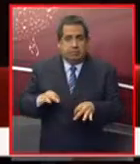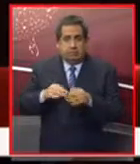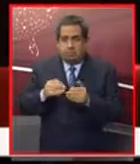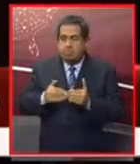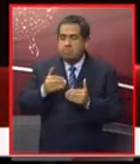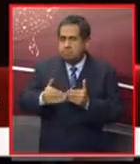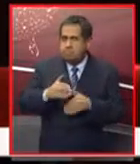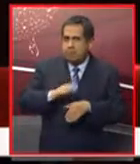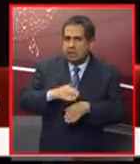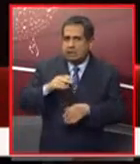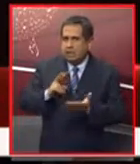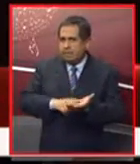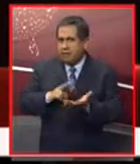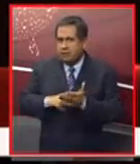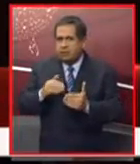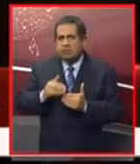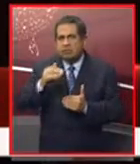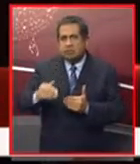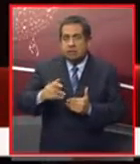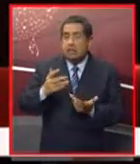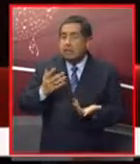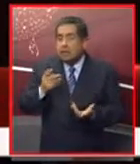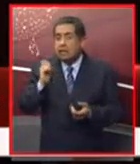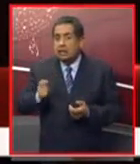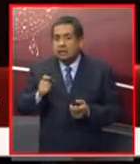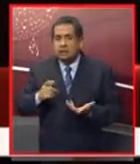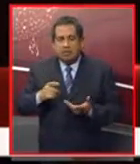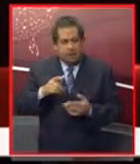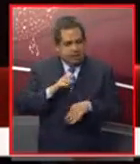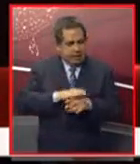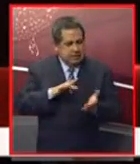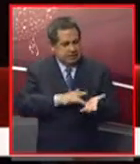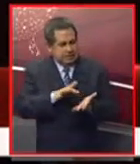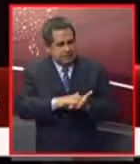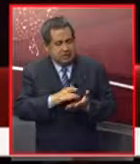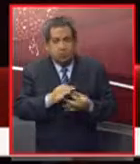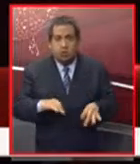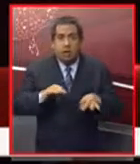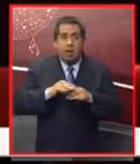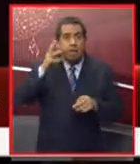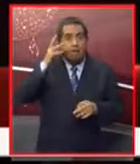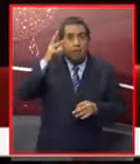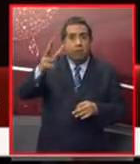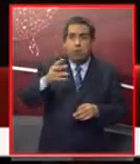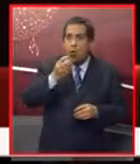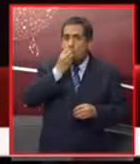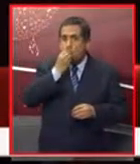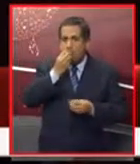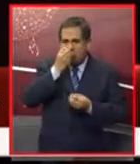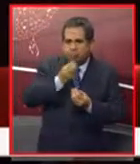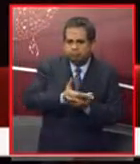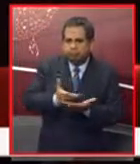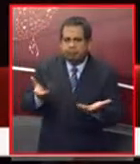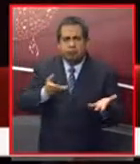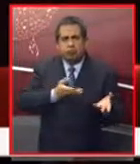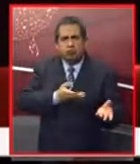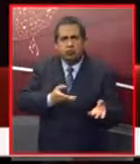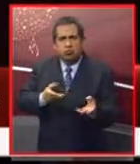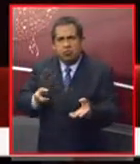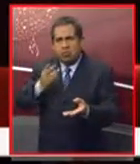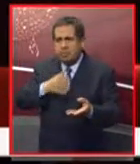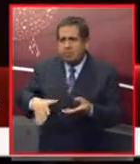más en el desafío que el mundo tiene de asegurar la alimentación de la población y